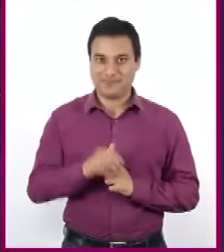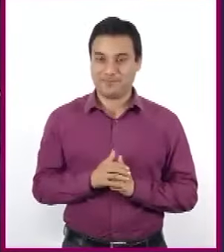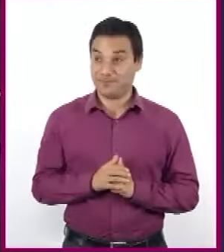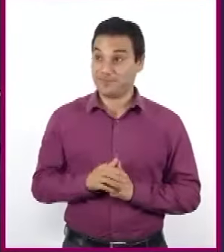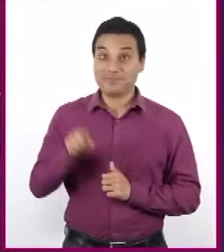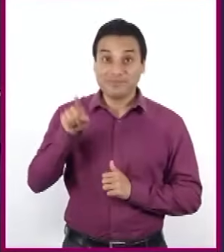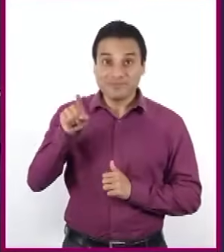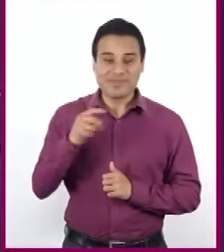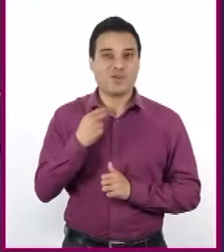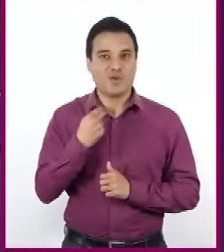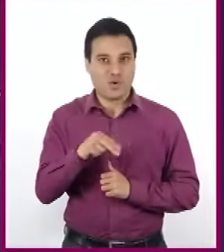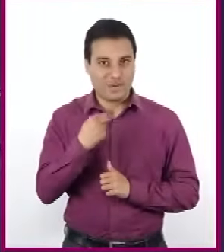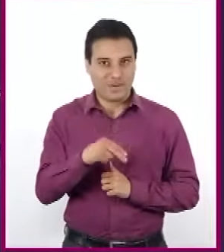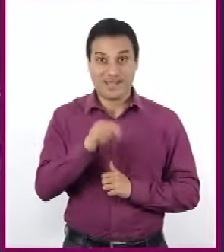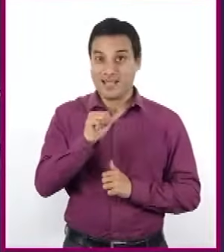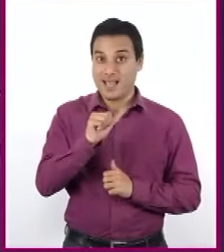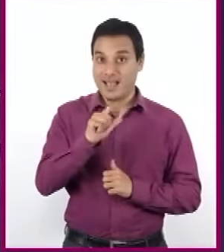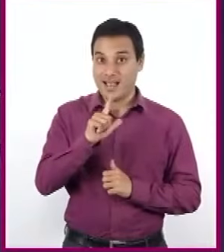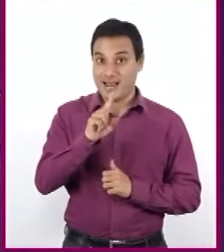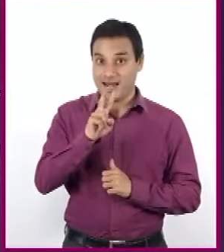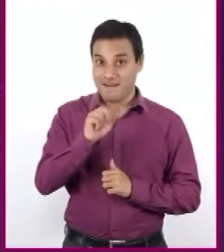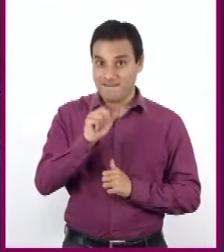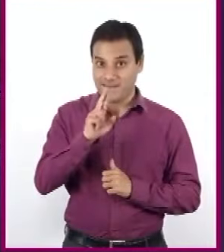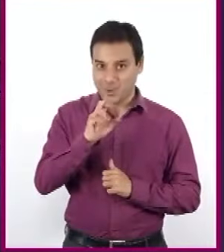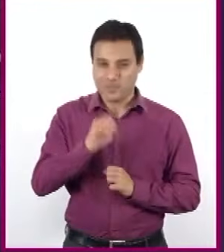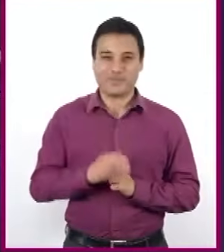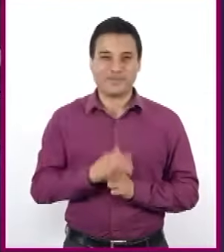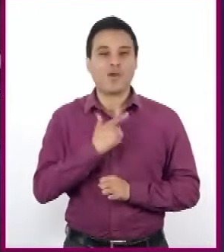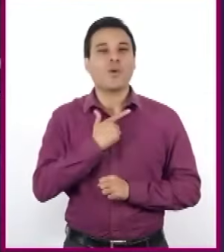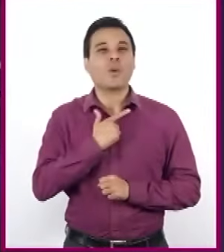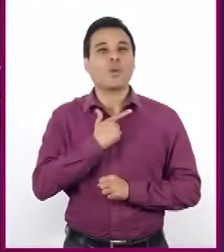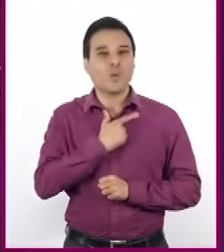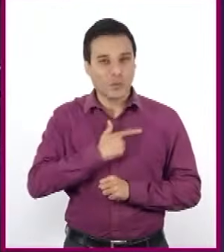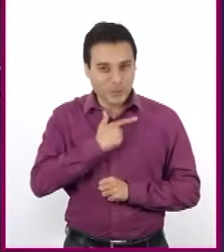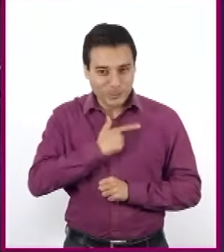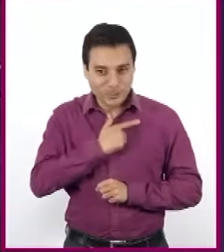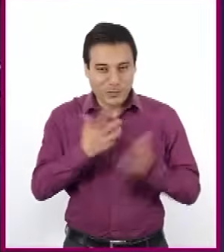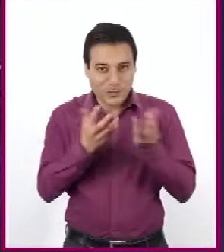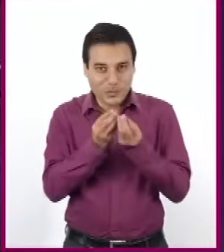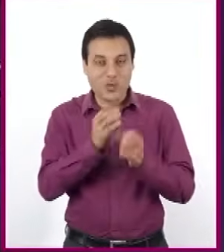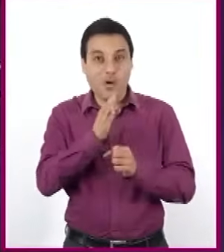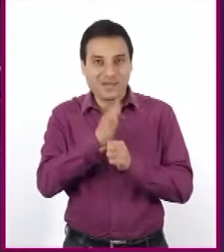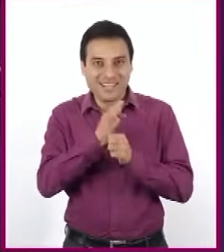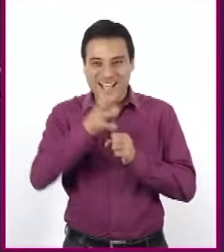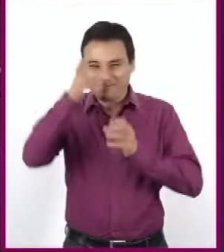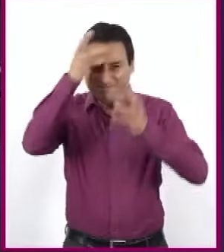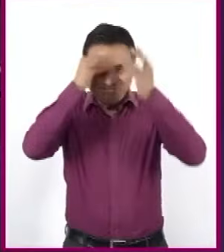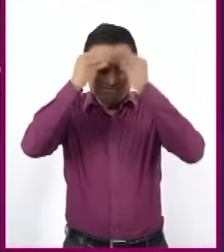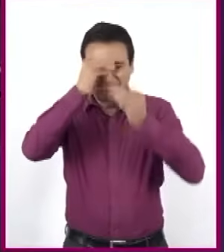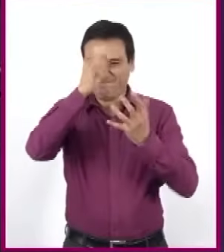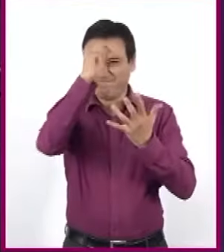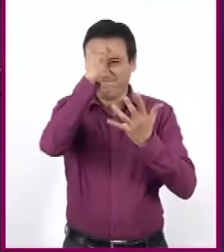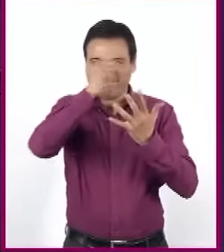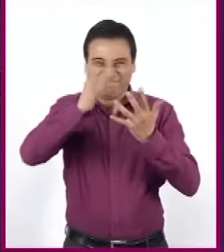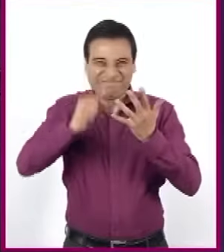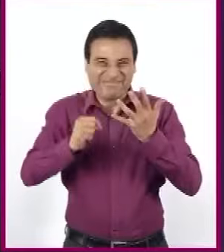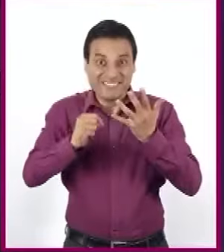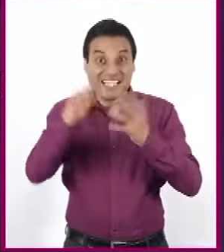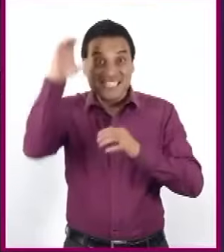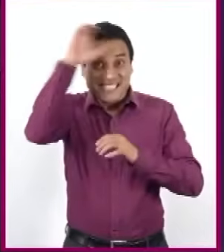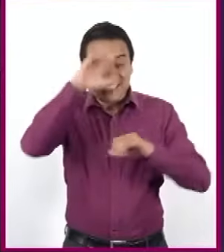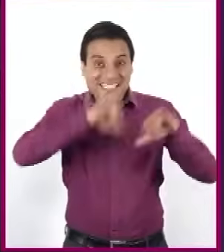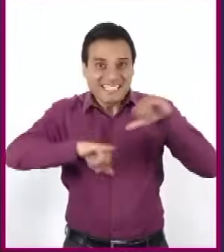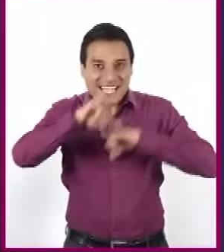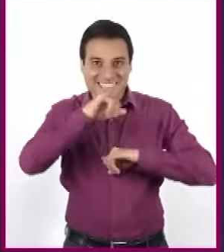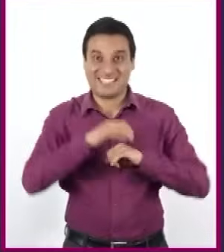el mío, Álvaro Fernando Calderón Calderón. Nos da un gusto estar con ustedes y juntos aprender en este maravilloso mundo de la ciencia y